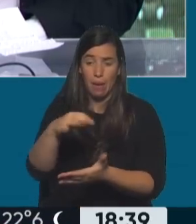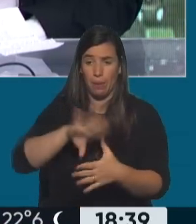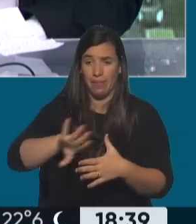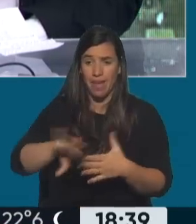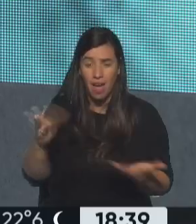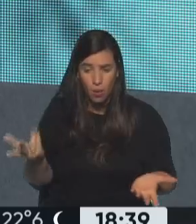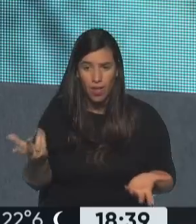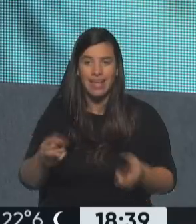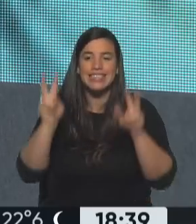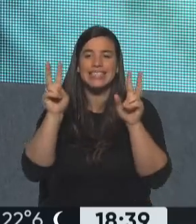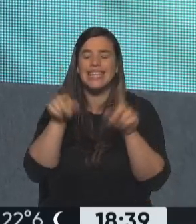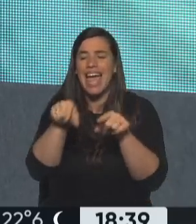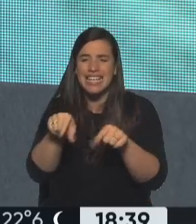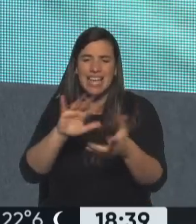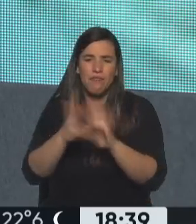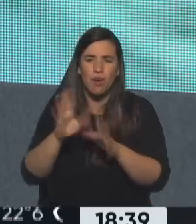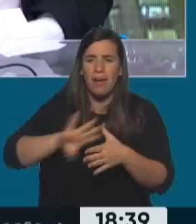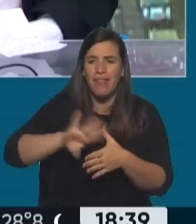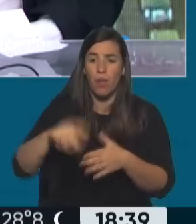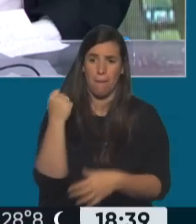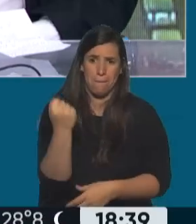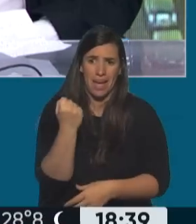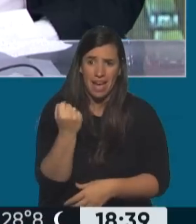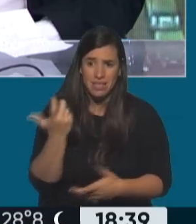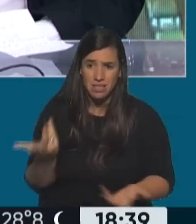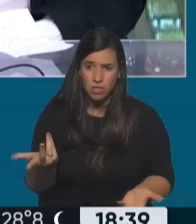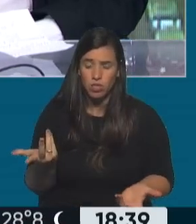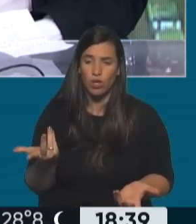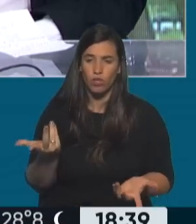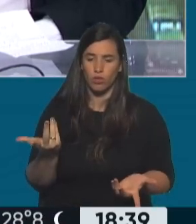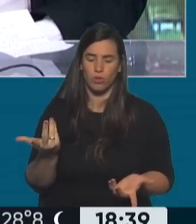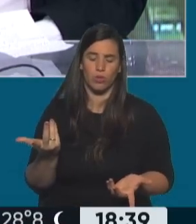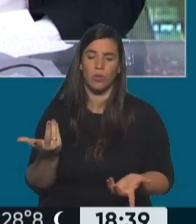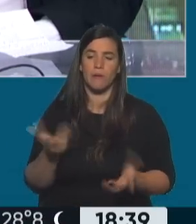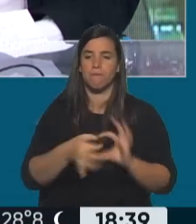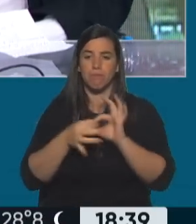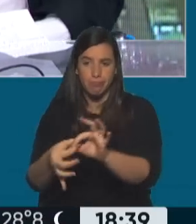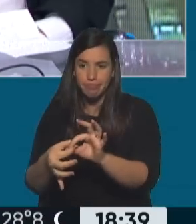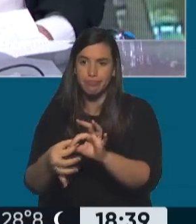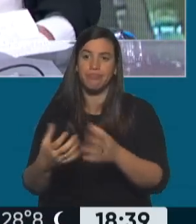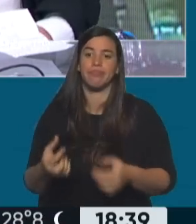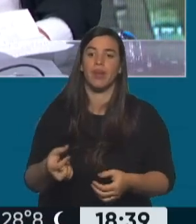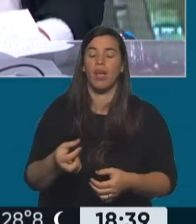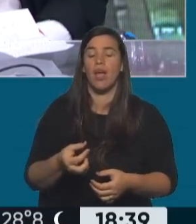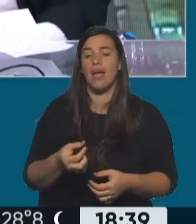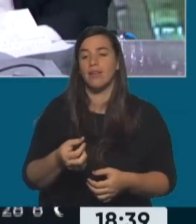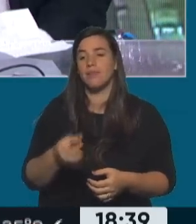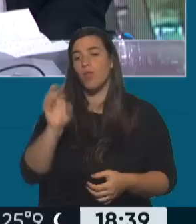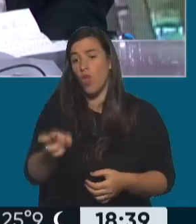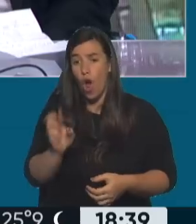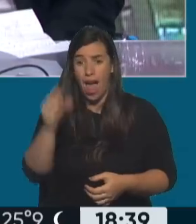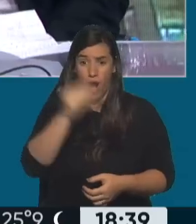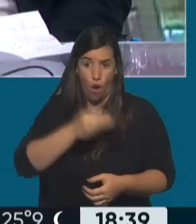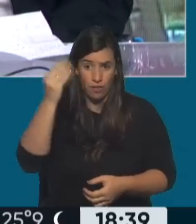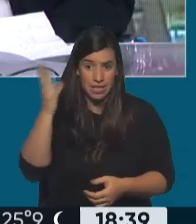en pesos o en dólares? Están en pesos, pero fundamentalmente en pesos indexados, o sea, dólar linked, atados al dólar oficial